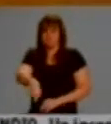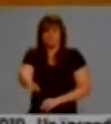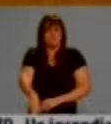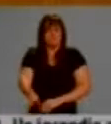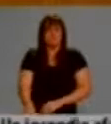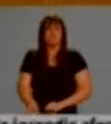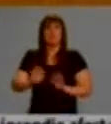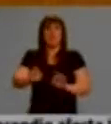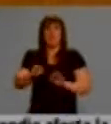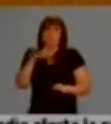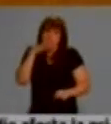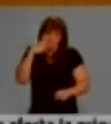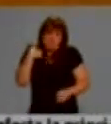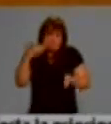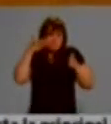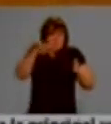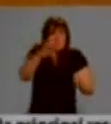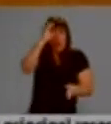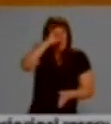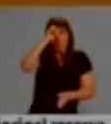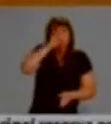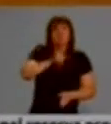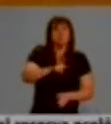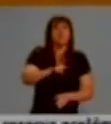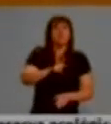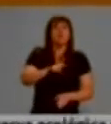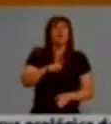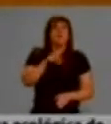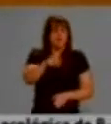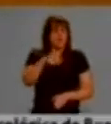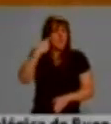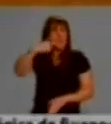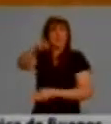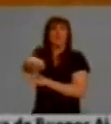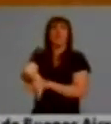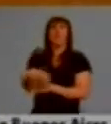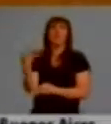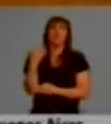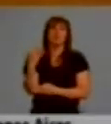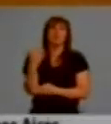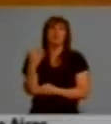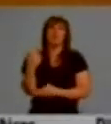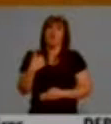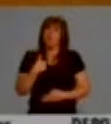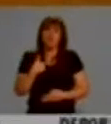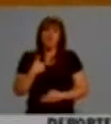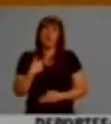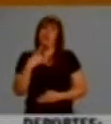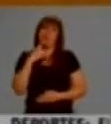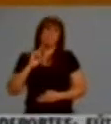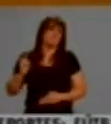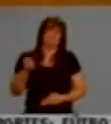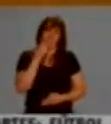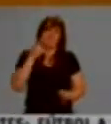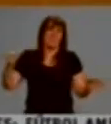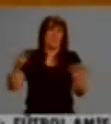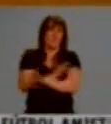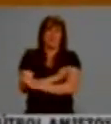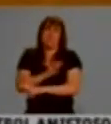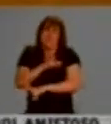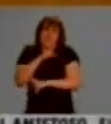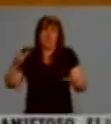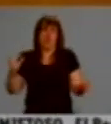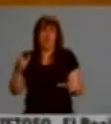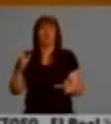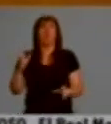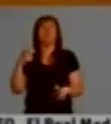absolutamente cierto, pongámonos ahí, usted ha reconocido que cometió un enorme error, un error